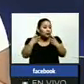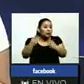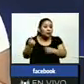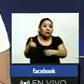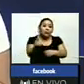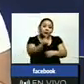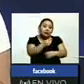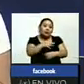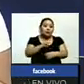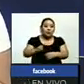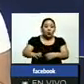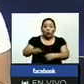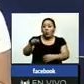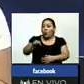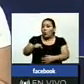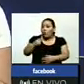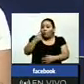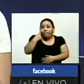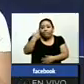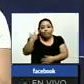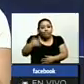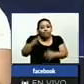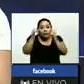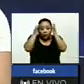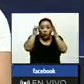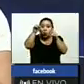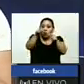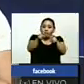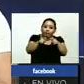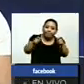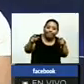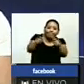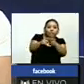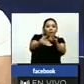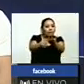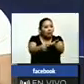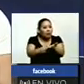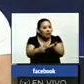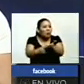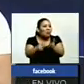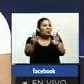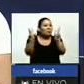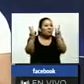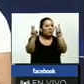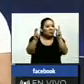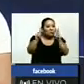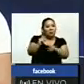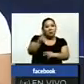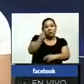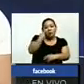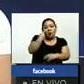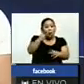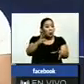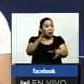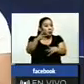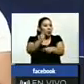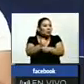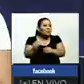siendo alarmante. Hoy se desarrolló un foro para analizar el fenómeno. Conozcamos cuáles fueron algunas